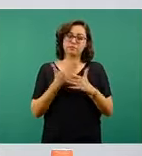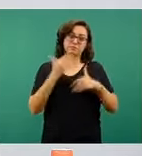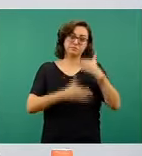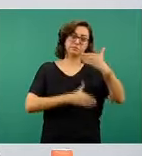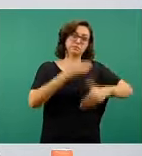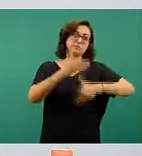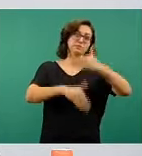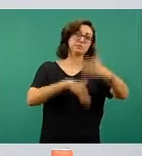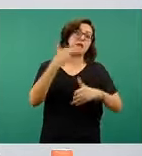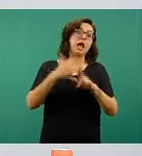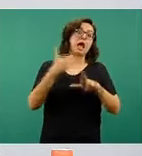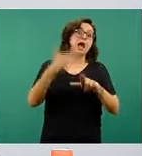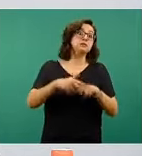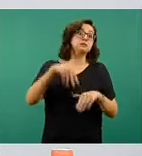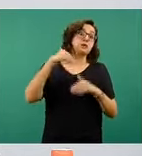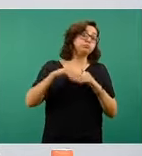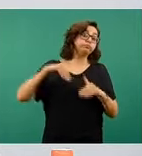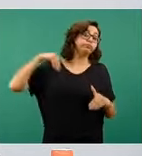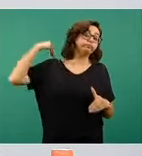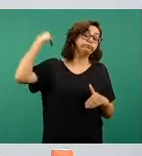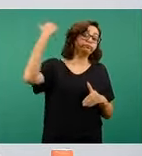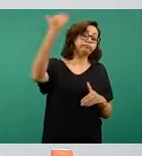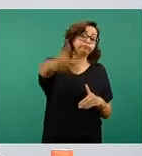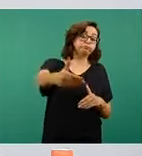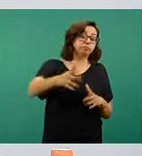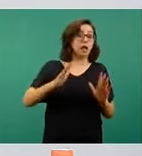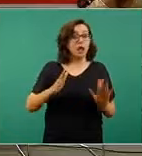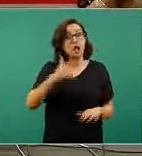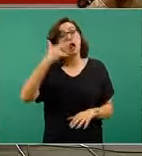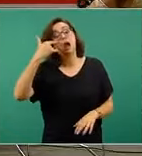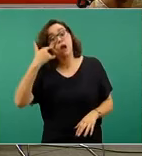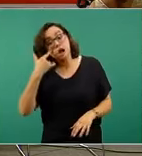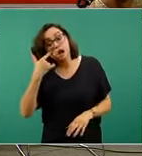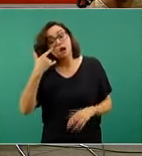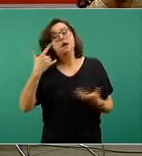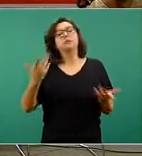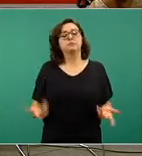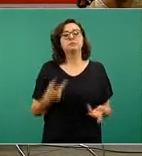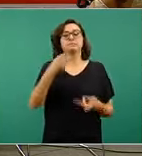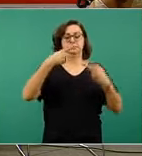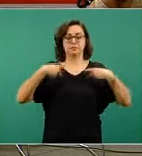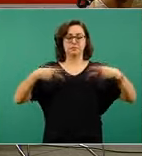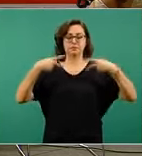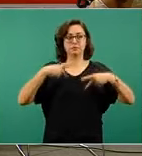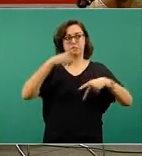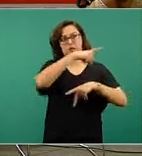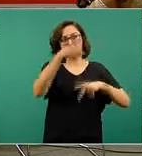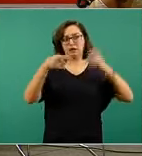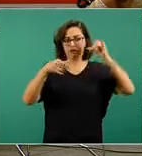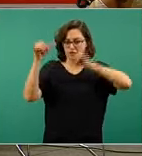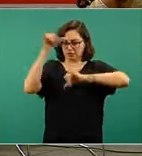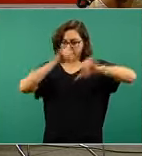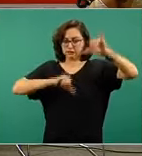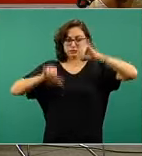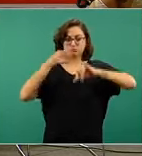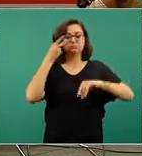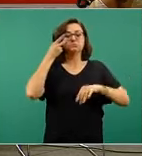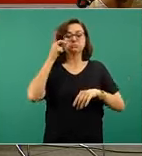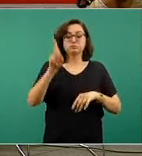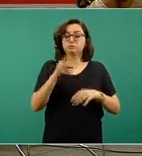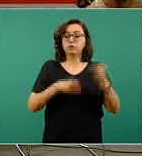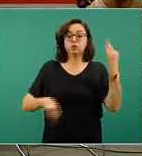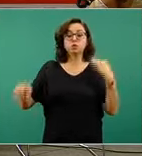adelante, en donde obviamente estarán involucrados sobre todo los fabricantes de la vacuna. Recordemos que todas las vacunas se han aprobado